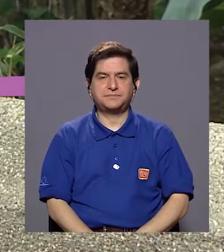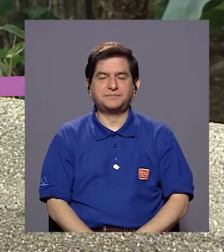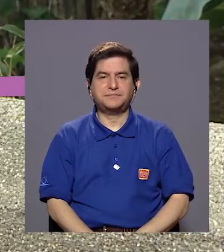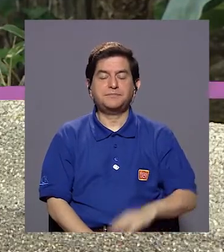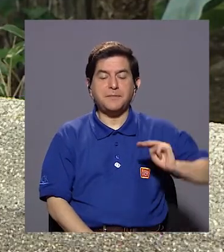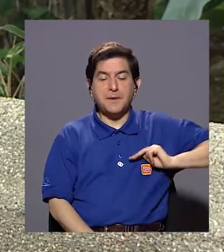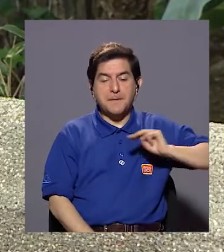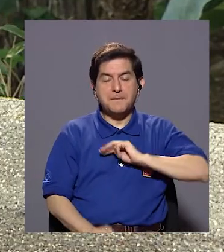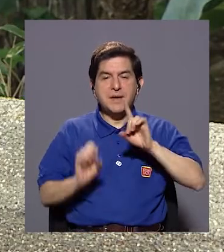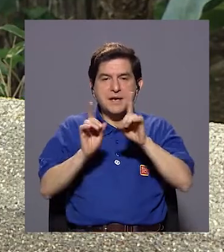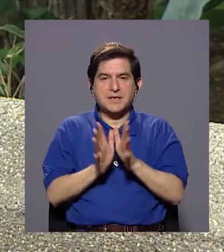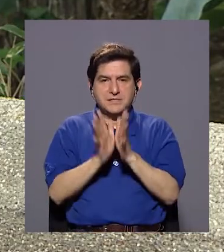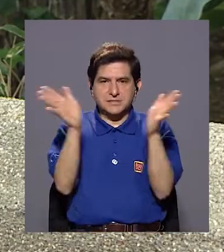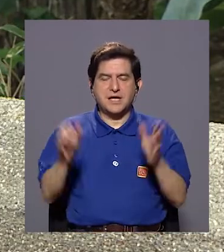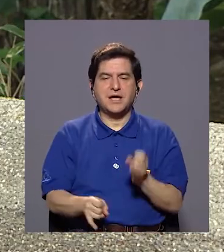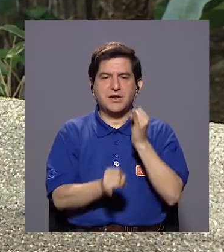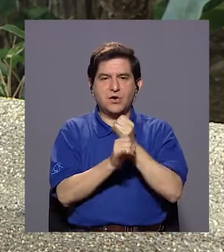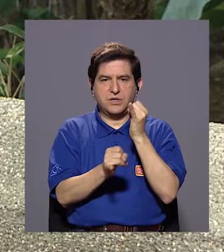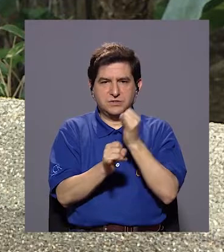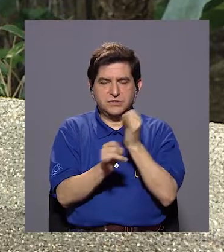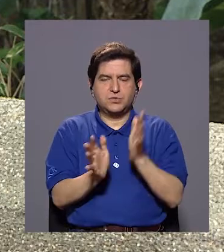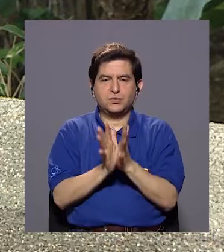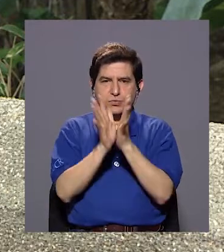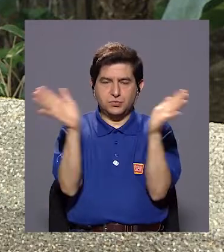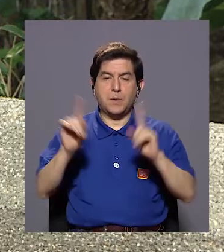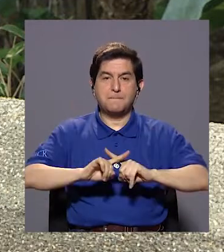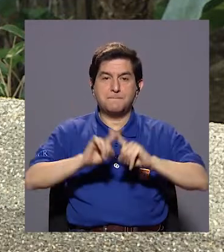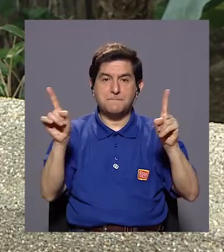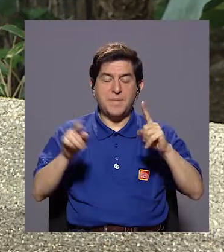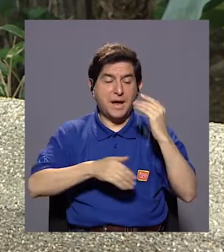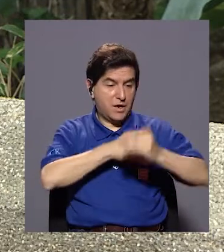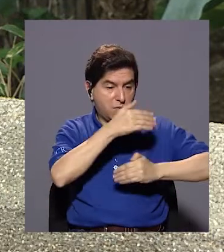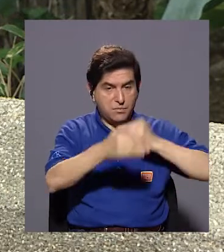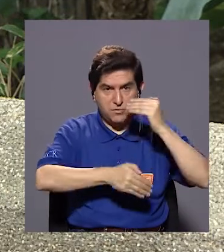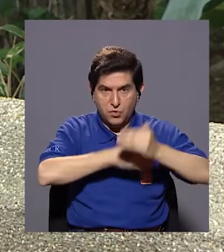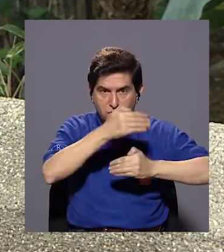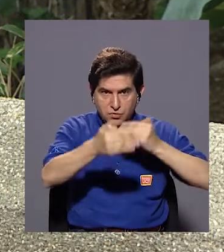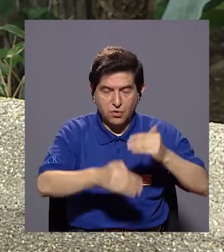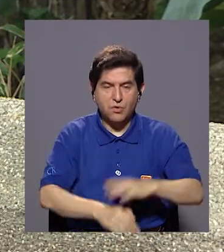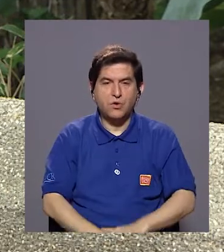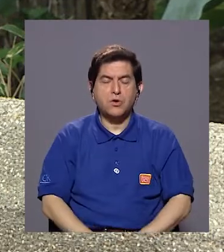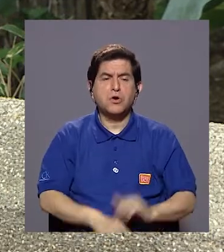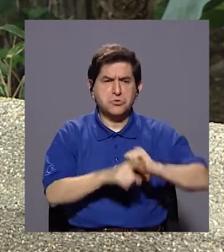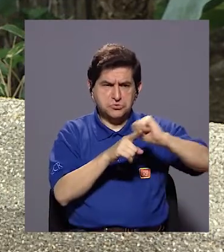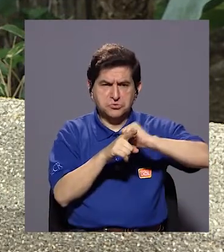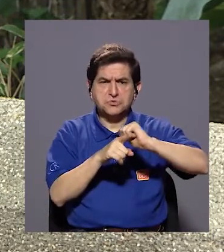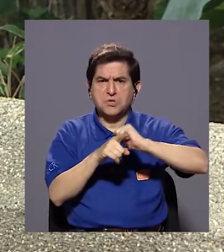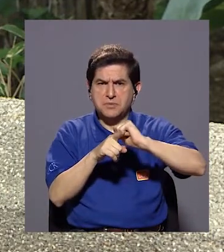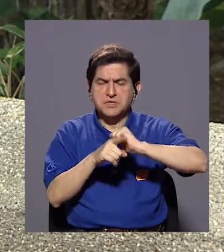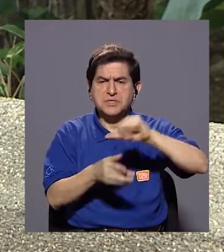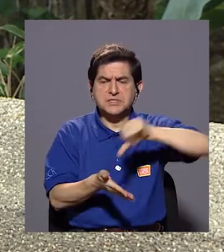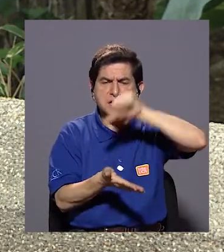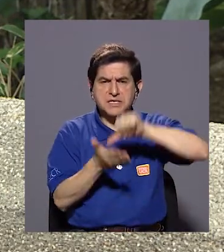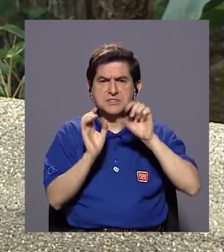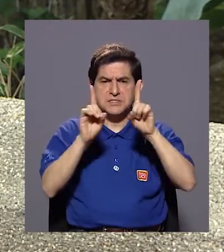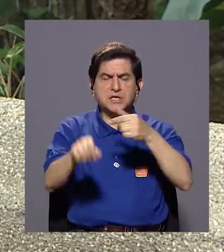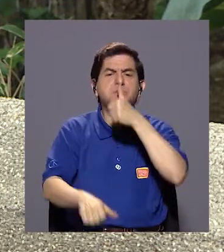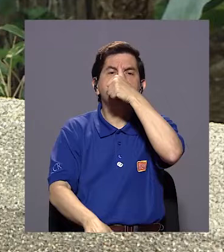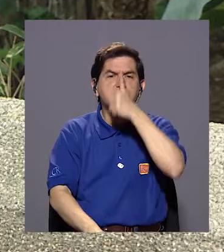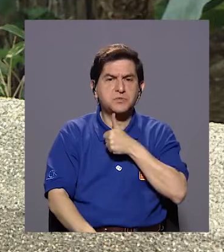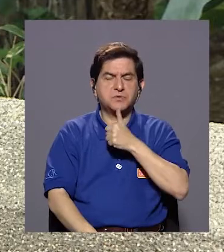el Ministerio de Educación es para instituciones públicas, pero los protocolos, y hemos capacitado, digamos, centros educativos